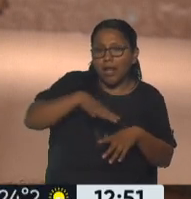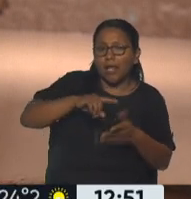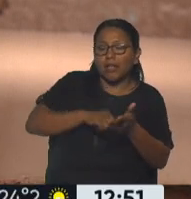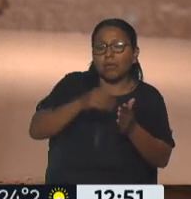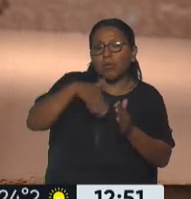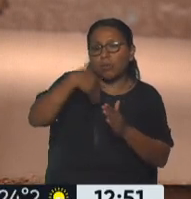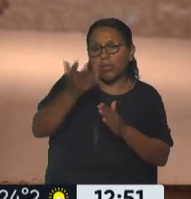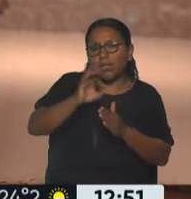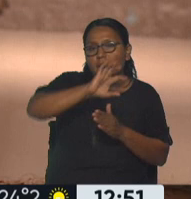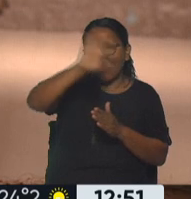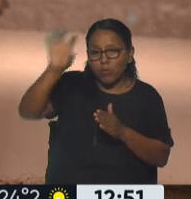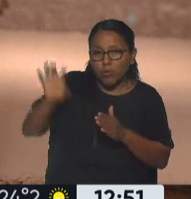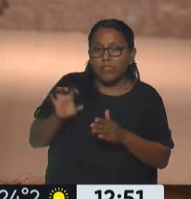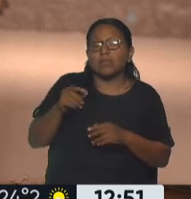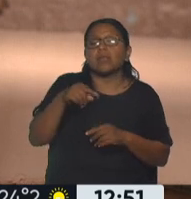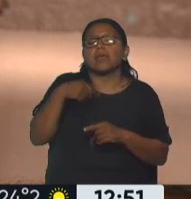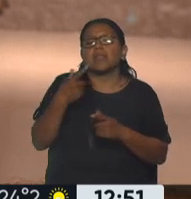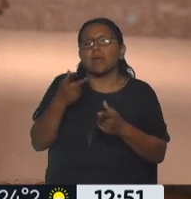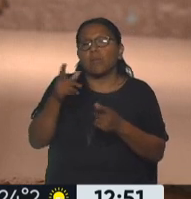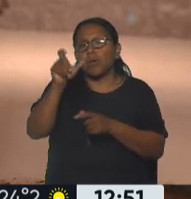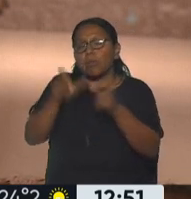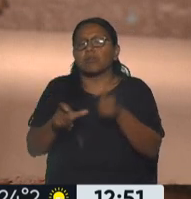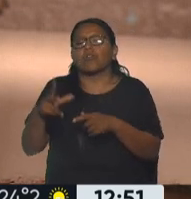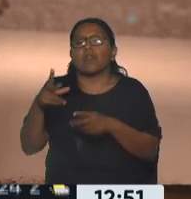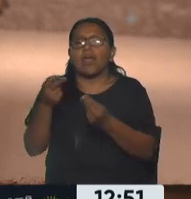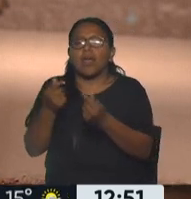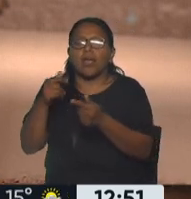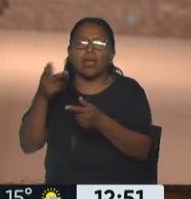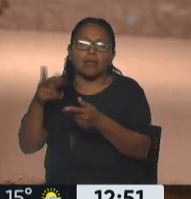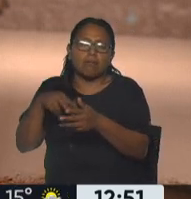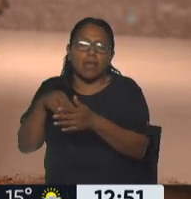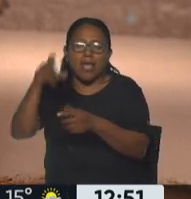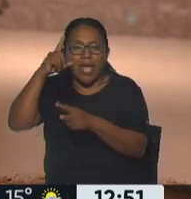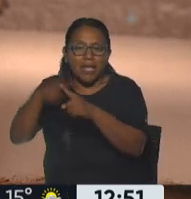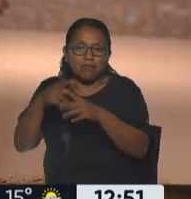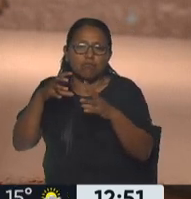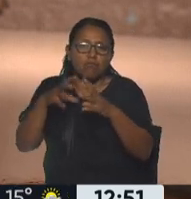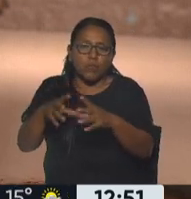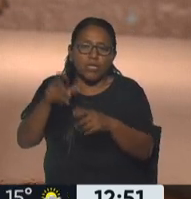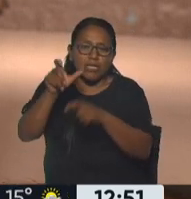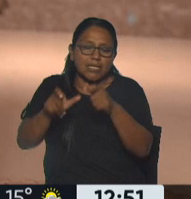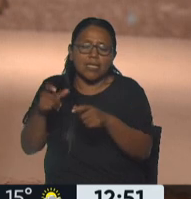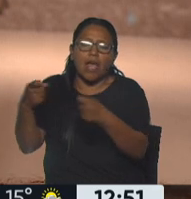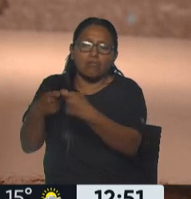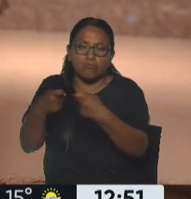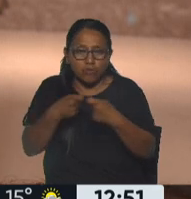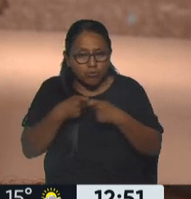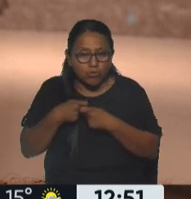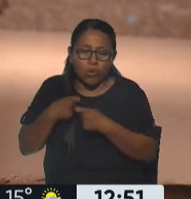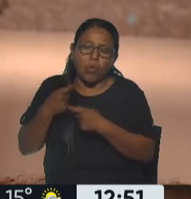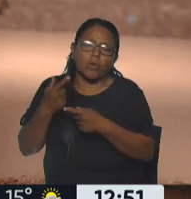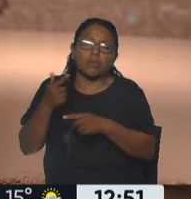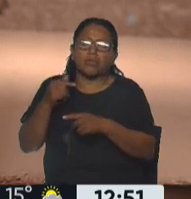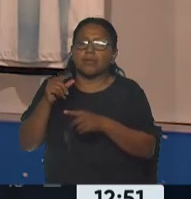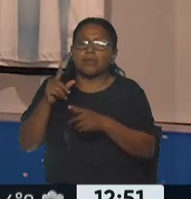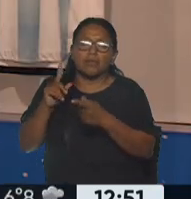interior. Y luego empezamos a trabajar con coleccionistas privados, futbolistas, exfutbolistas, asociaciones relacionadas